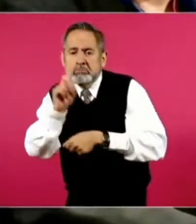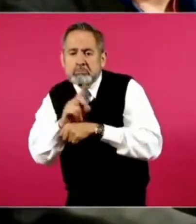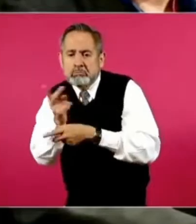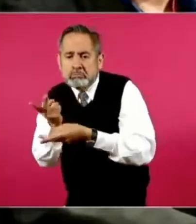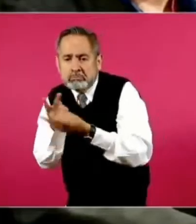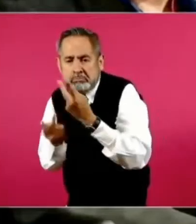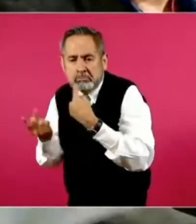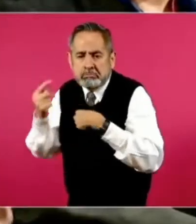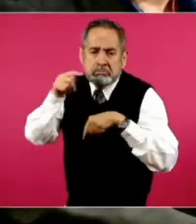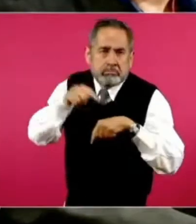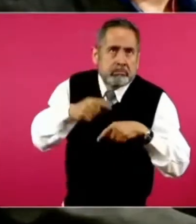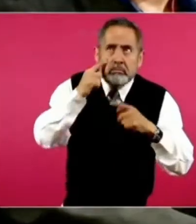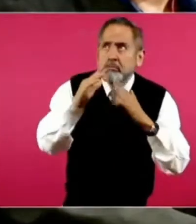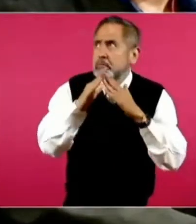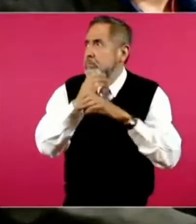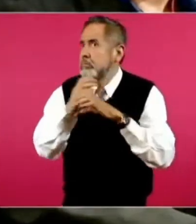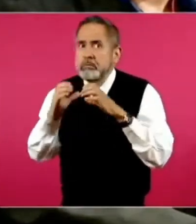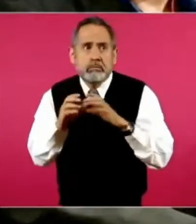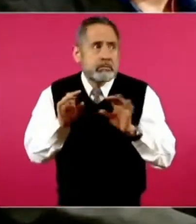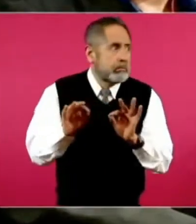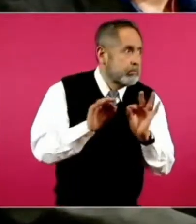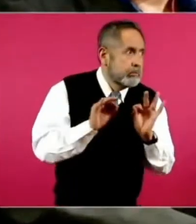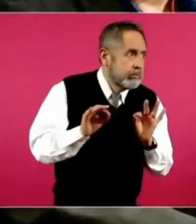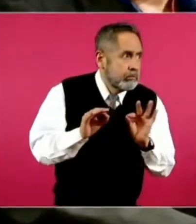sus pertenencias y se vuelven a ir.